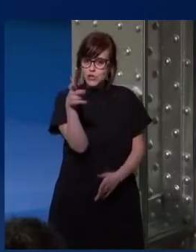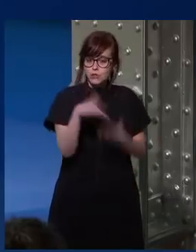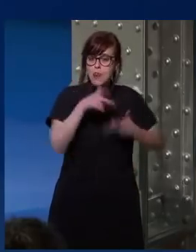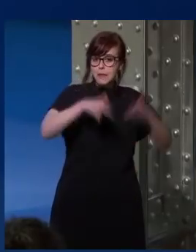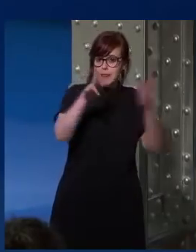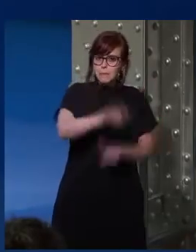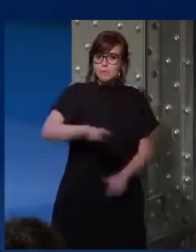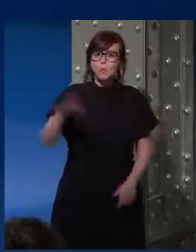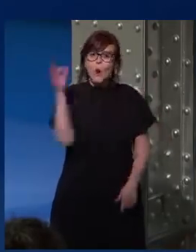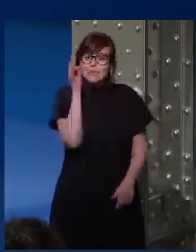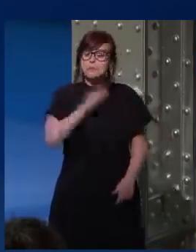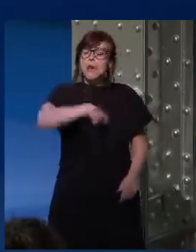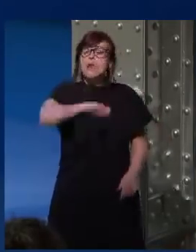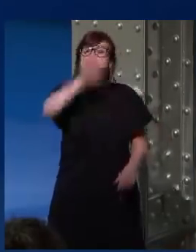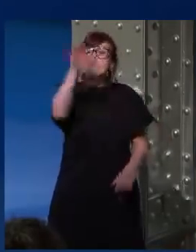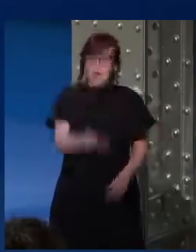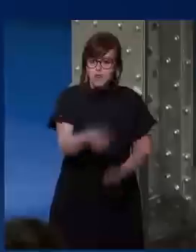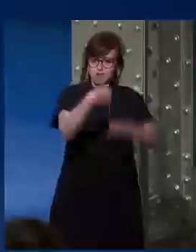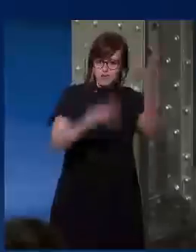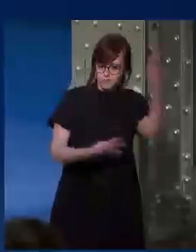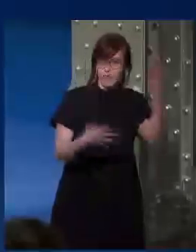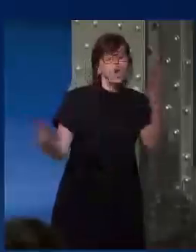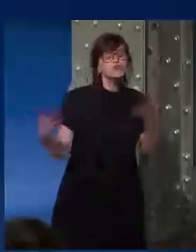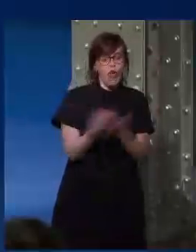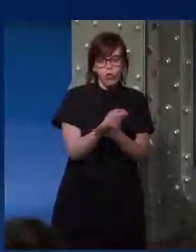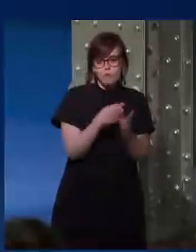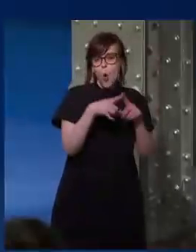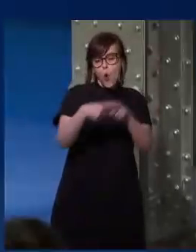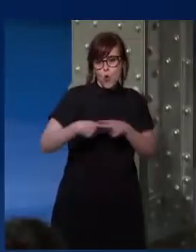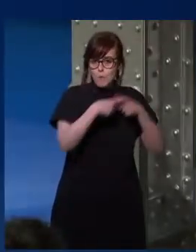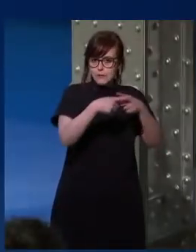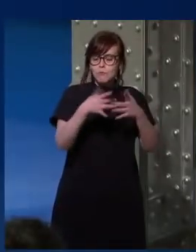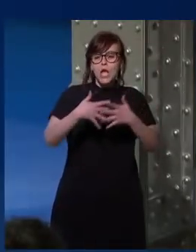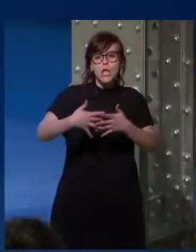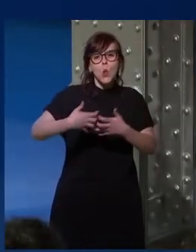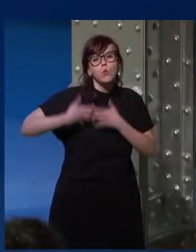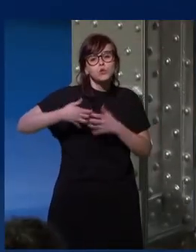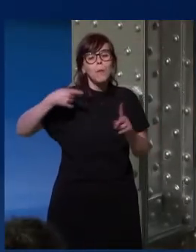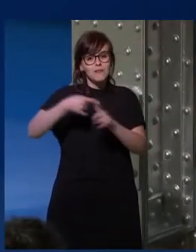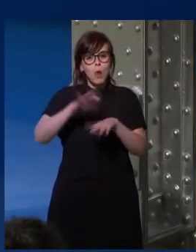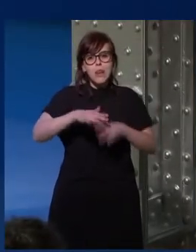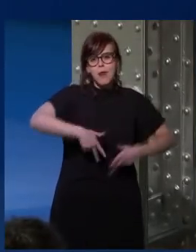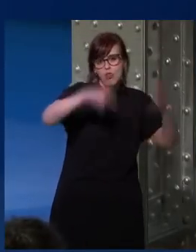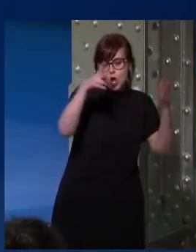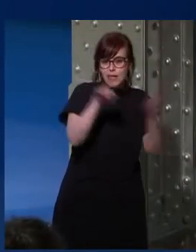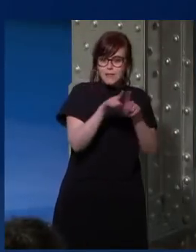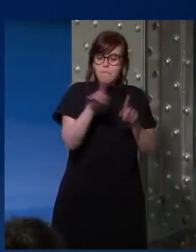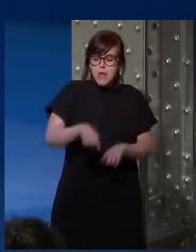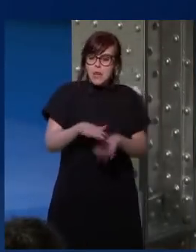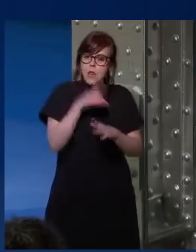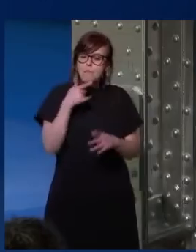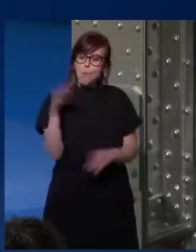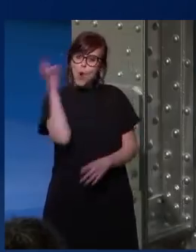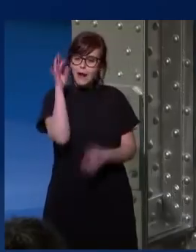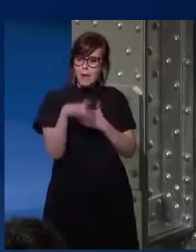libertades de las españolas. Entonces, todo eran mujeres españolas y que lucharon por eso, por conseguir la liberación y la emancipación de la mujer y